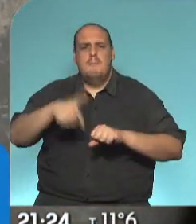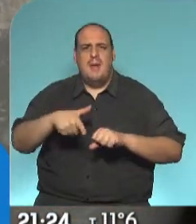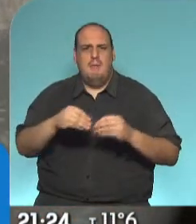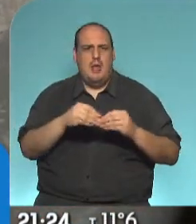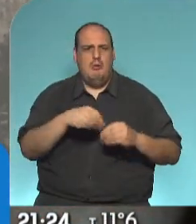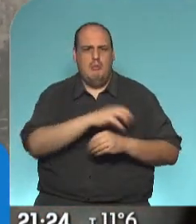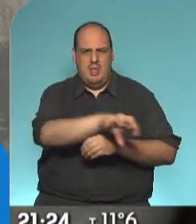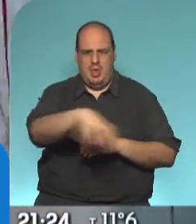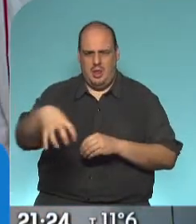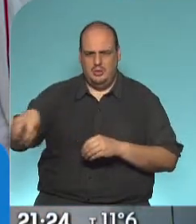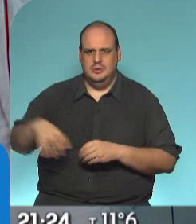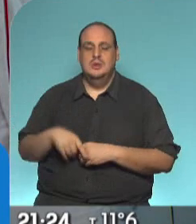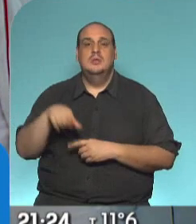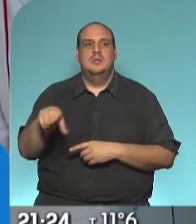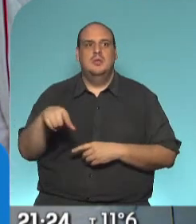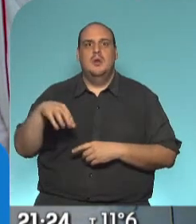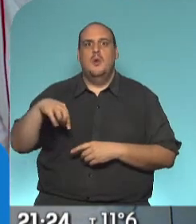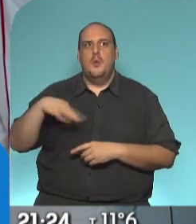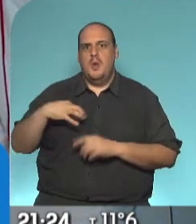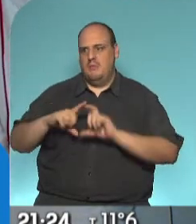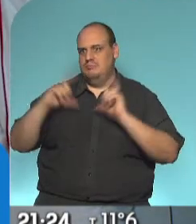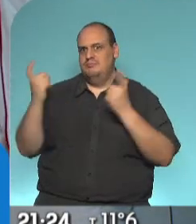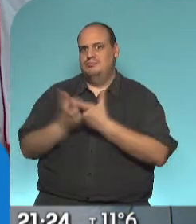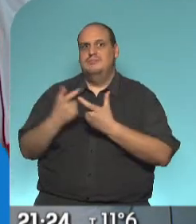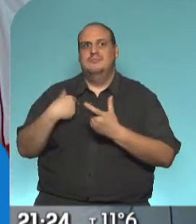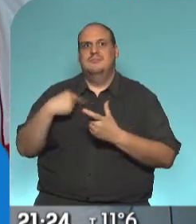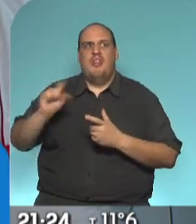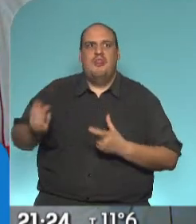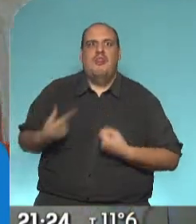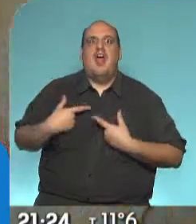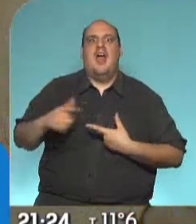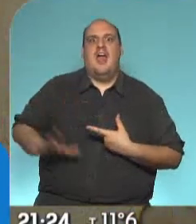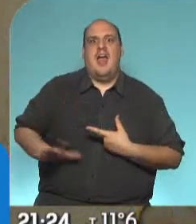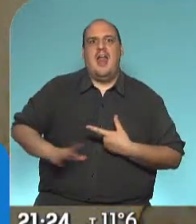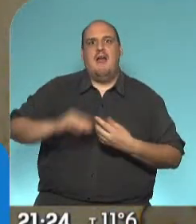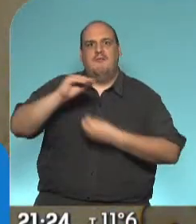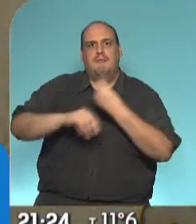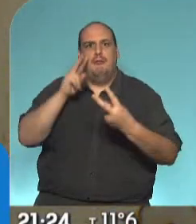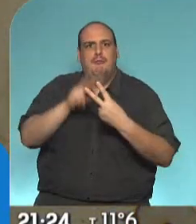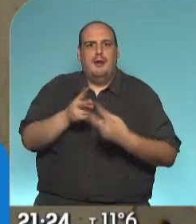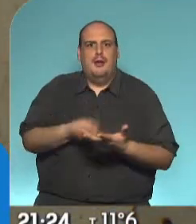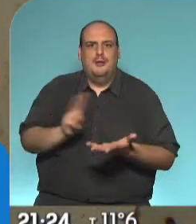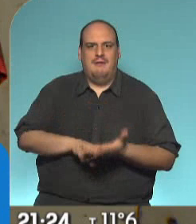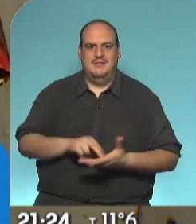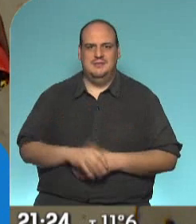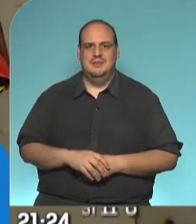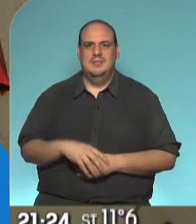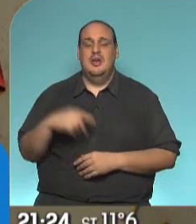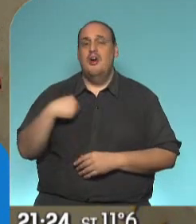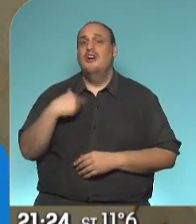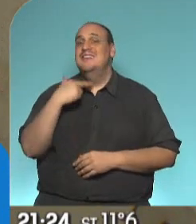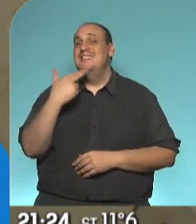le devolvió los sueños y las ganas de reencontrarse con su familia. Y gracias a Dios hoy puedo tener una charla con mi hijo